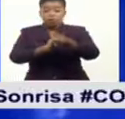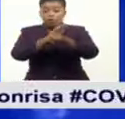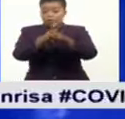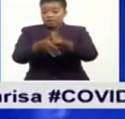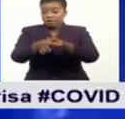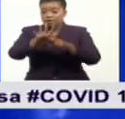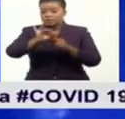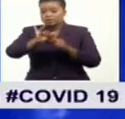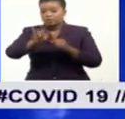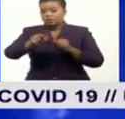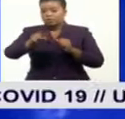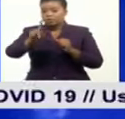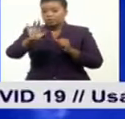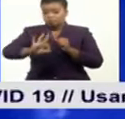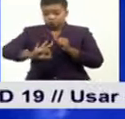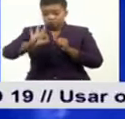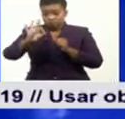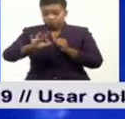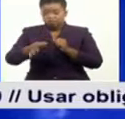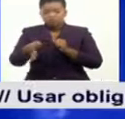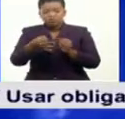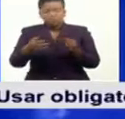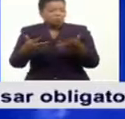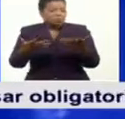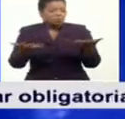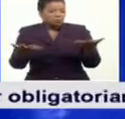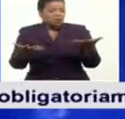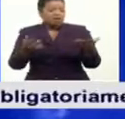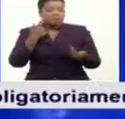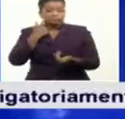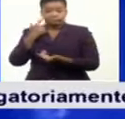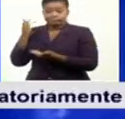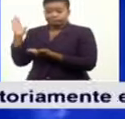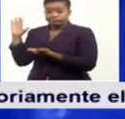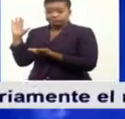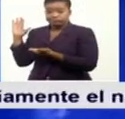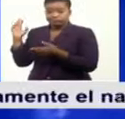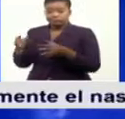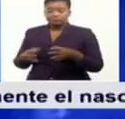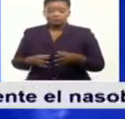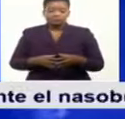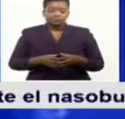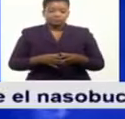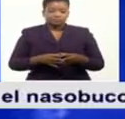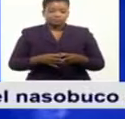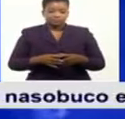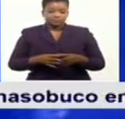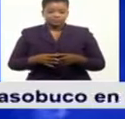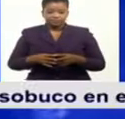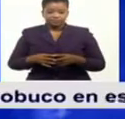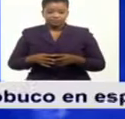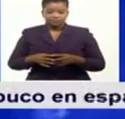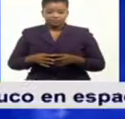47,1% de la incidencia de COVID-19 en los últimos 15 días, ahí lo tienen. Y pueden apreciar que de